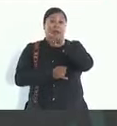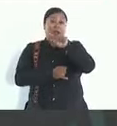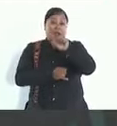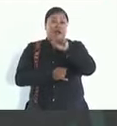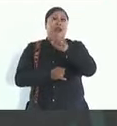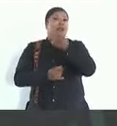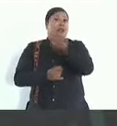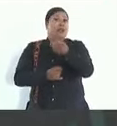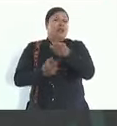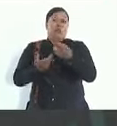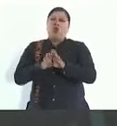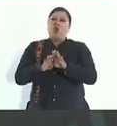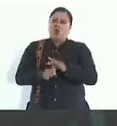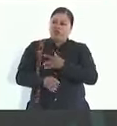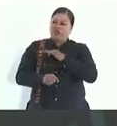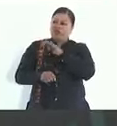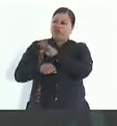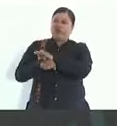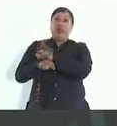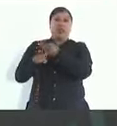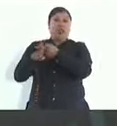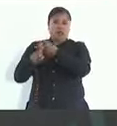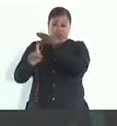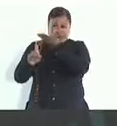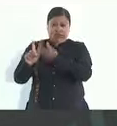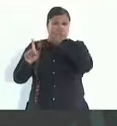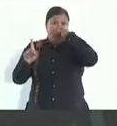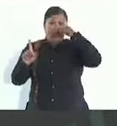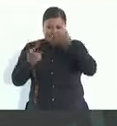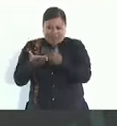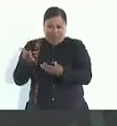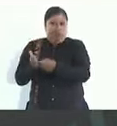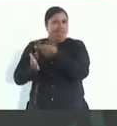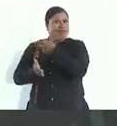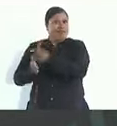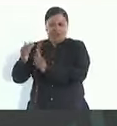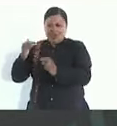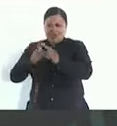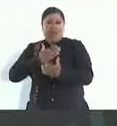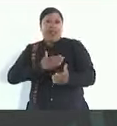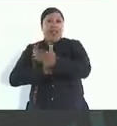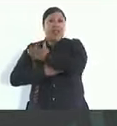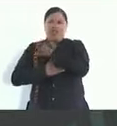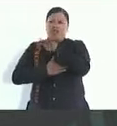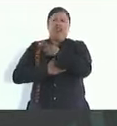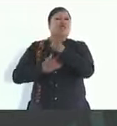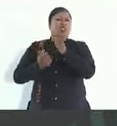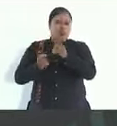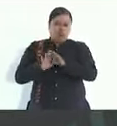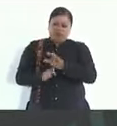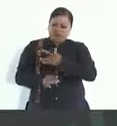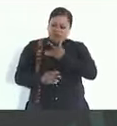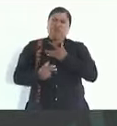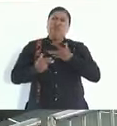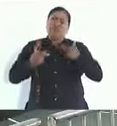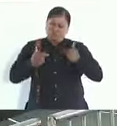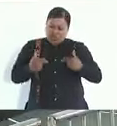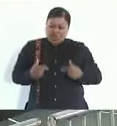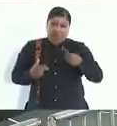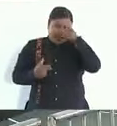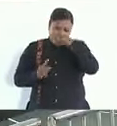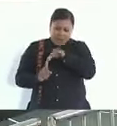la fuerza e inspiración del juarismo, hoy la doctora Claudia es la depositaria del espíritu humanista que nos